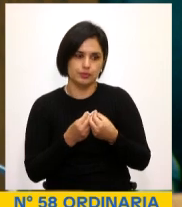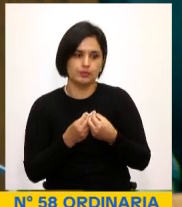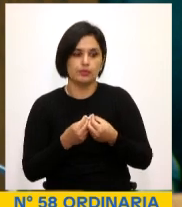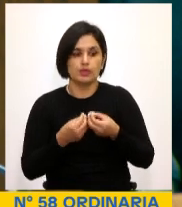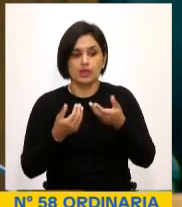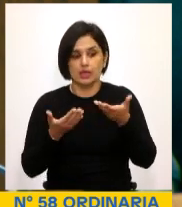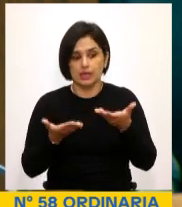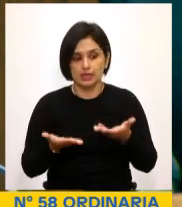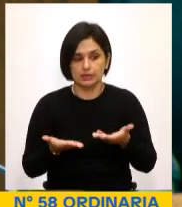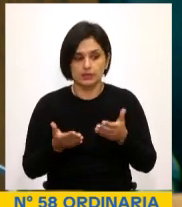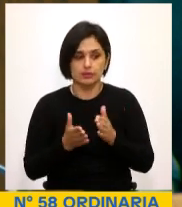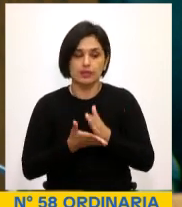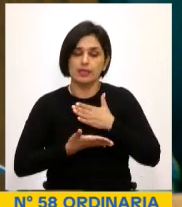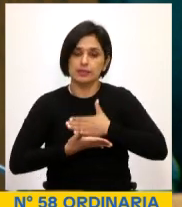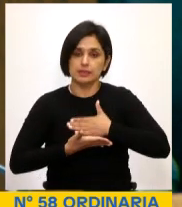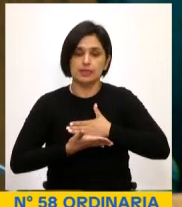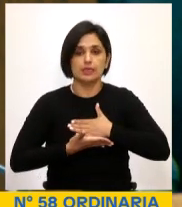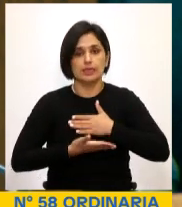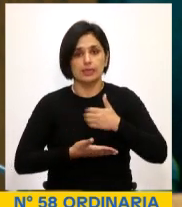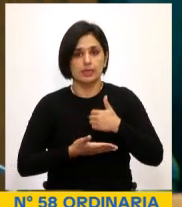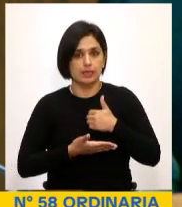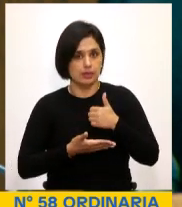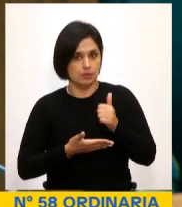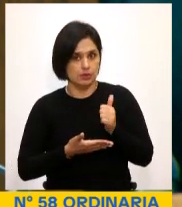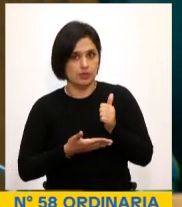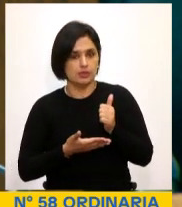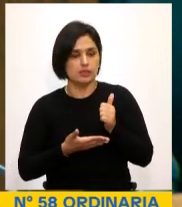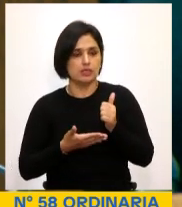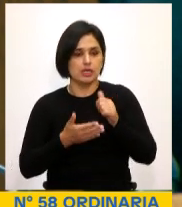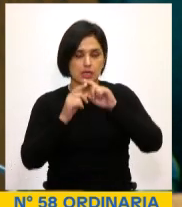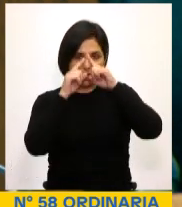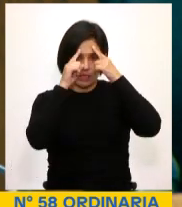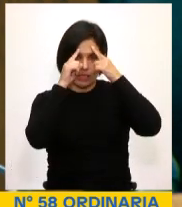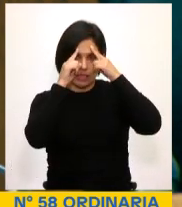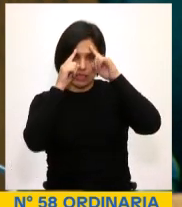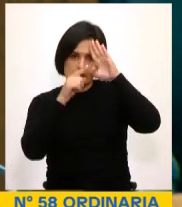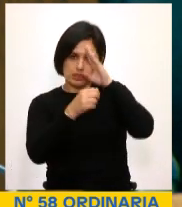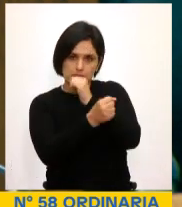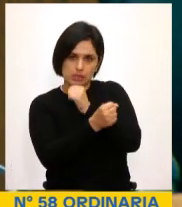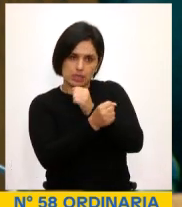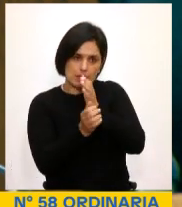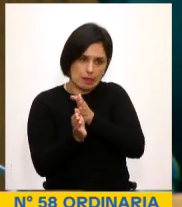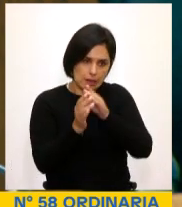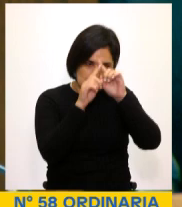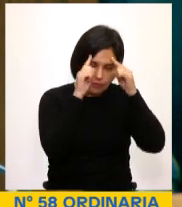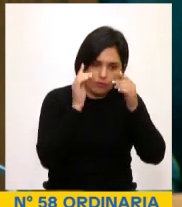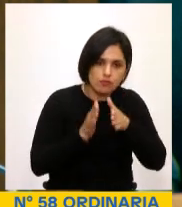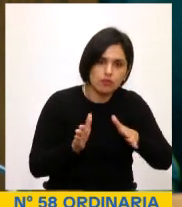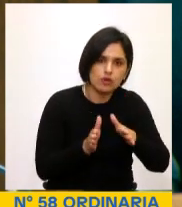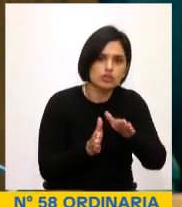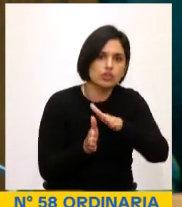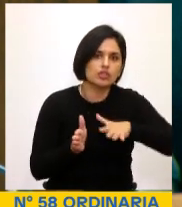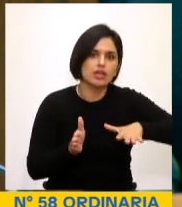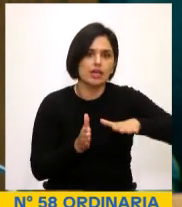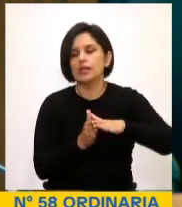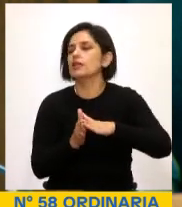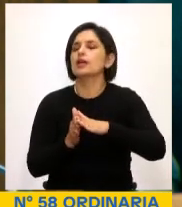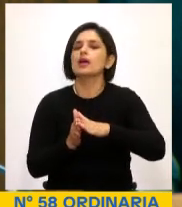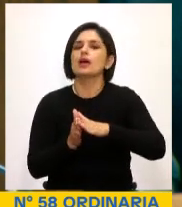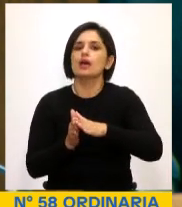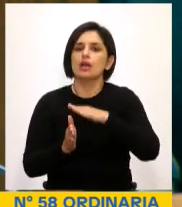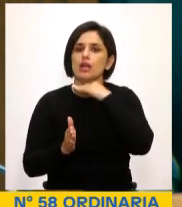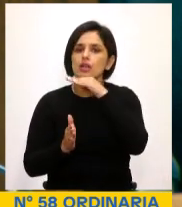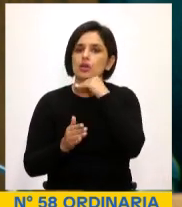modo se espera que las policías puedan redirigir sus esfuerzos hacia otras áreas prioritarias maximizando la eficiencia en el uso de los